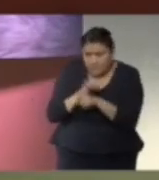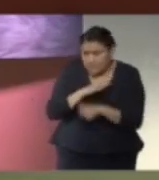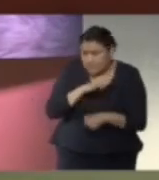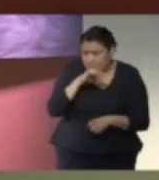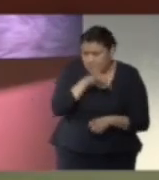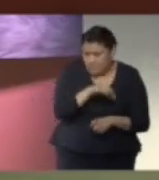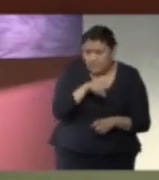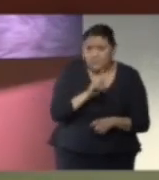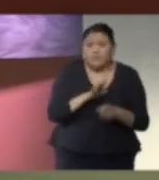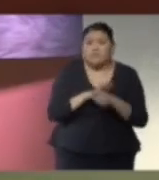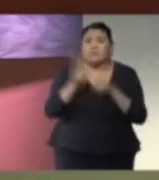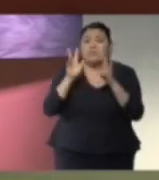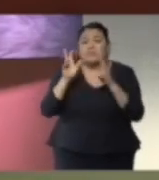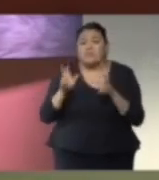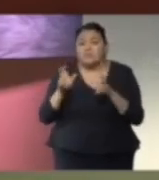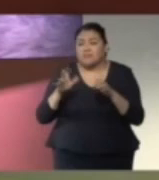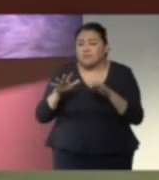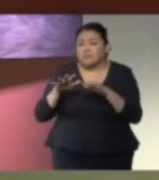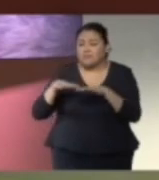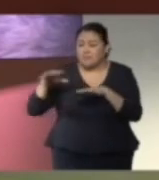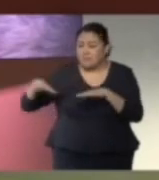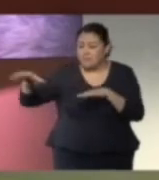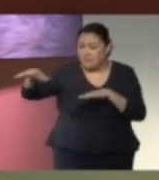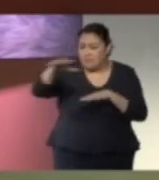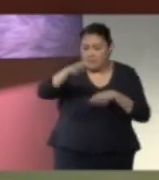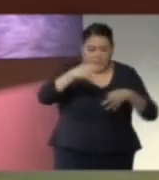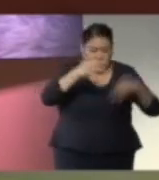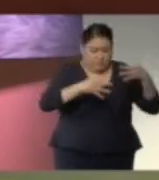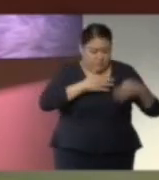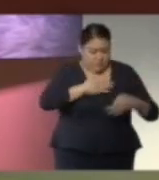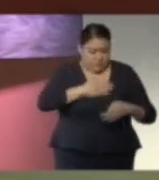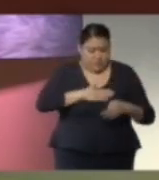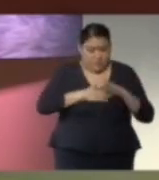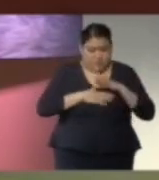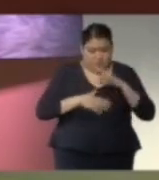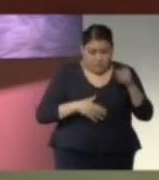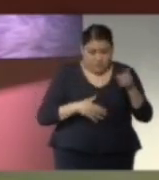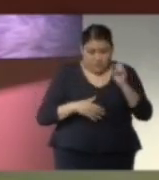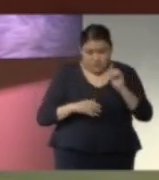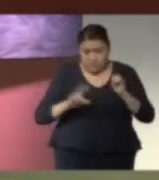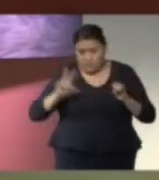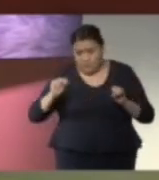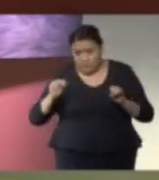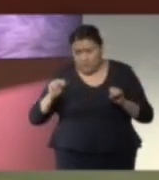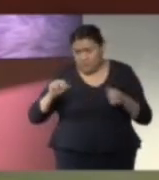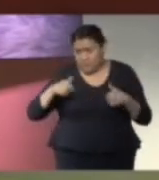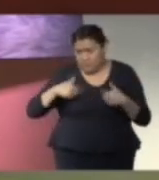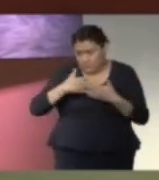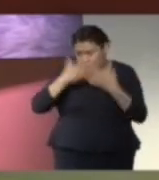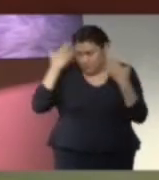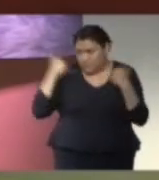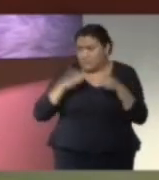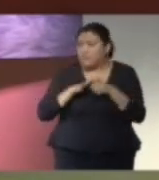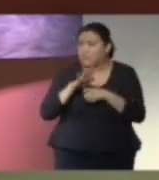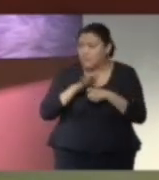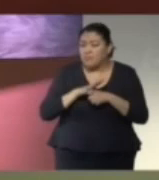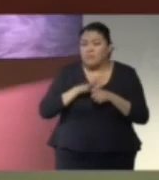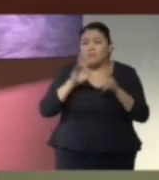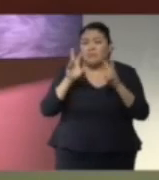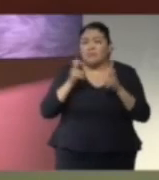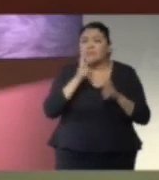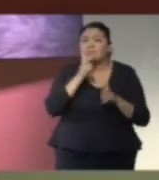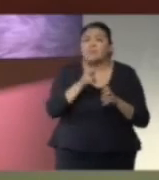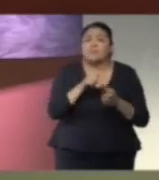desde la noción de pluralismo jurídico, por ejemplo, se puede hacer un acercamiento, no sé muy bien cuáles serían los términos,